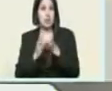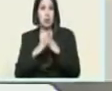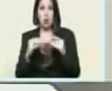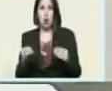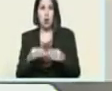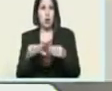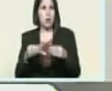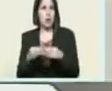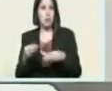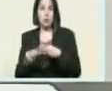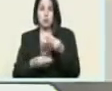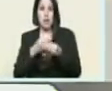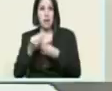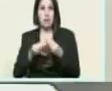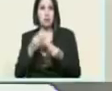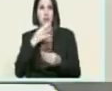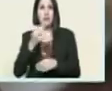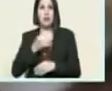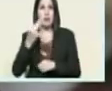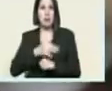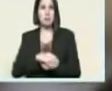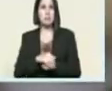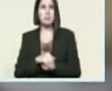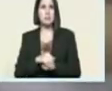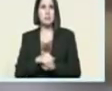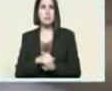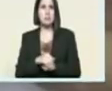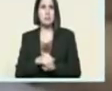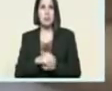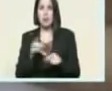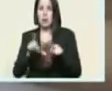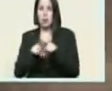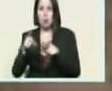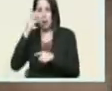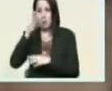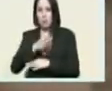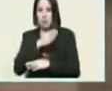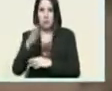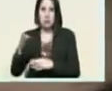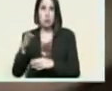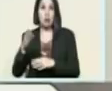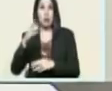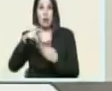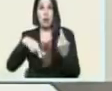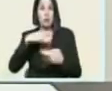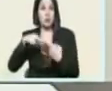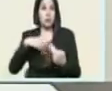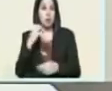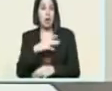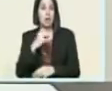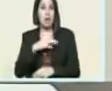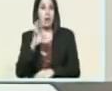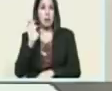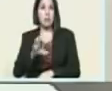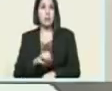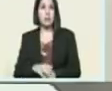posible esta bendición. Esta bendición de la revolución, el carnet de la patria.